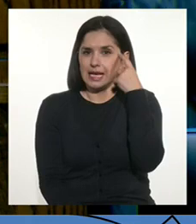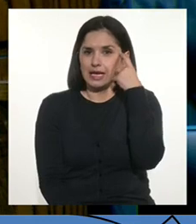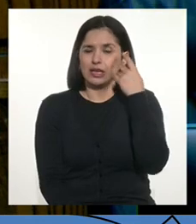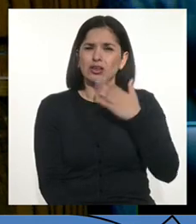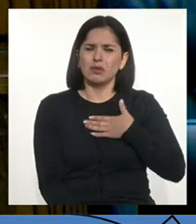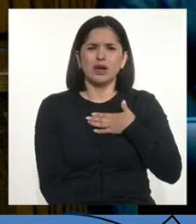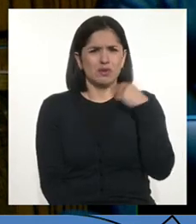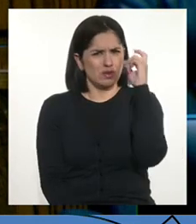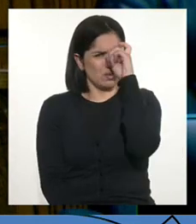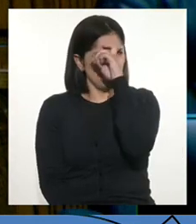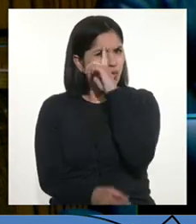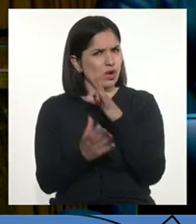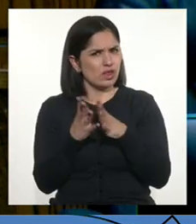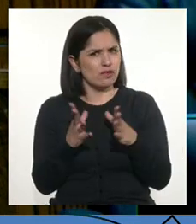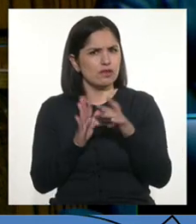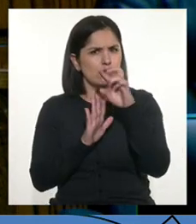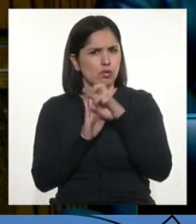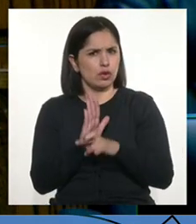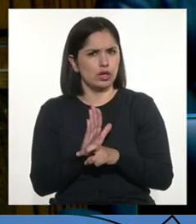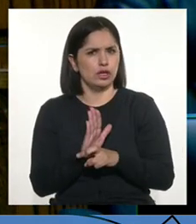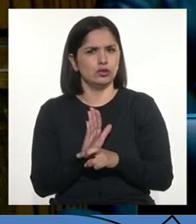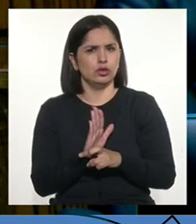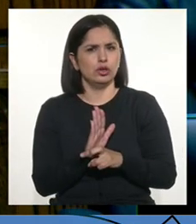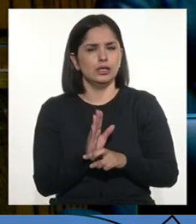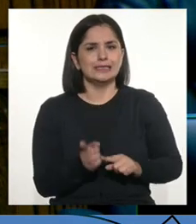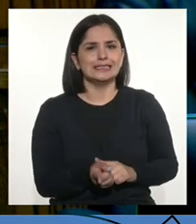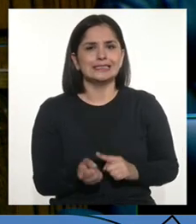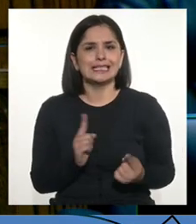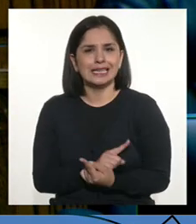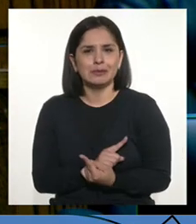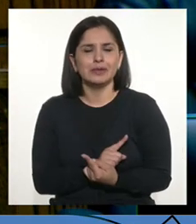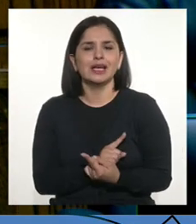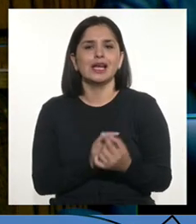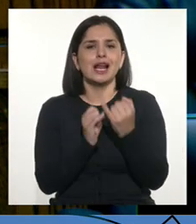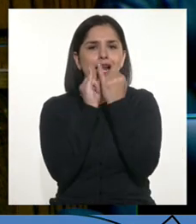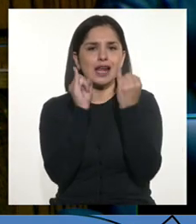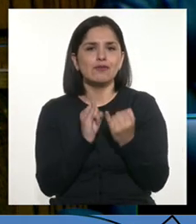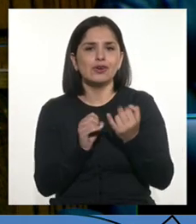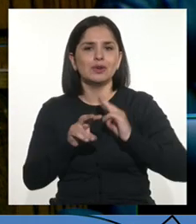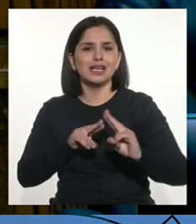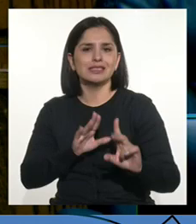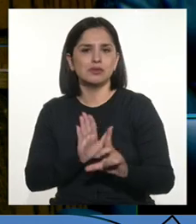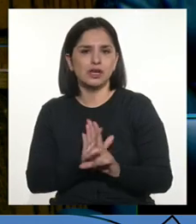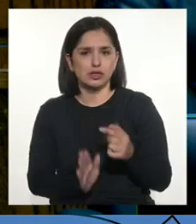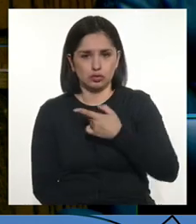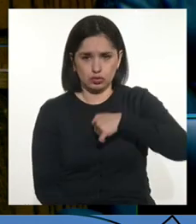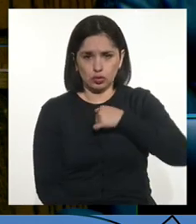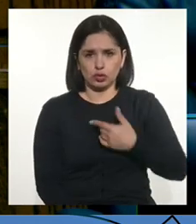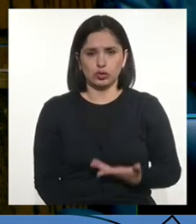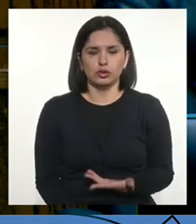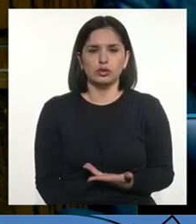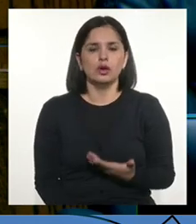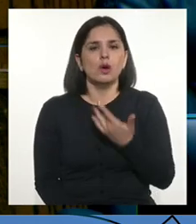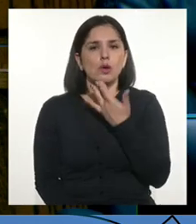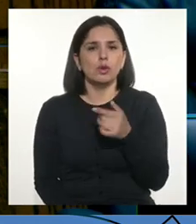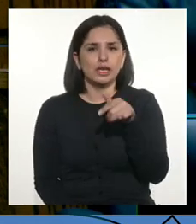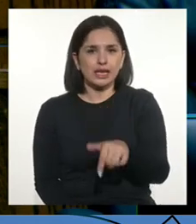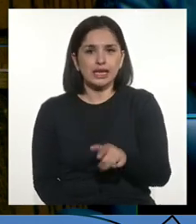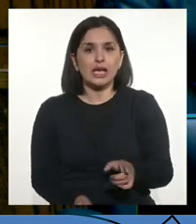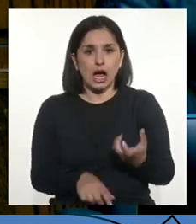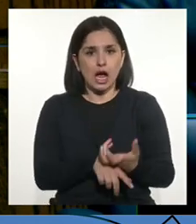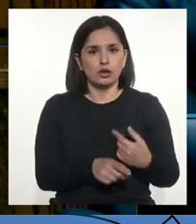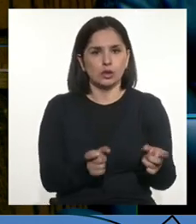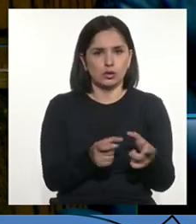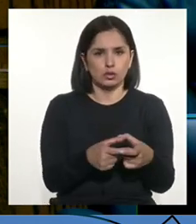complica mucho un proyecto que altera la forma y que legislamos porque aquí hay una comisión